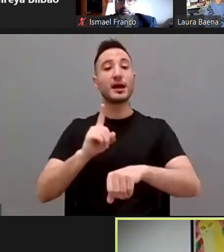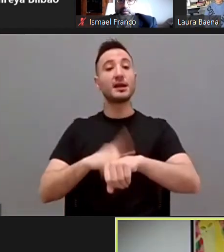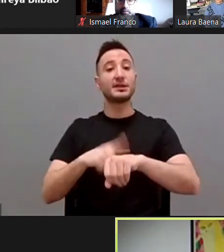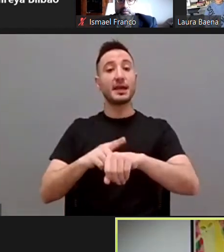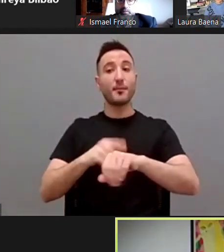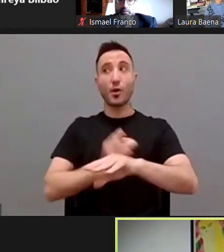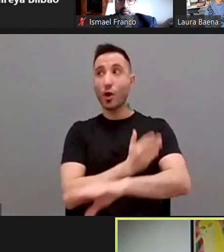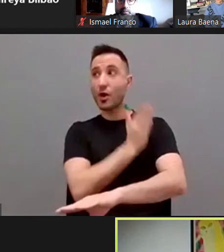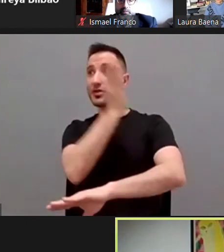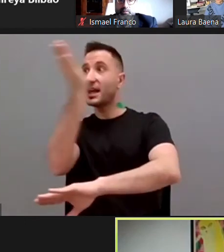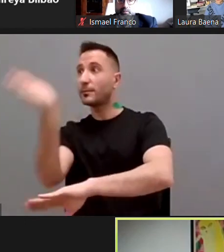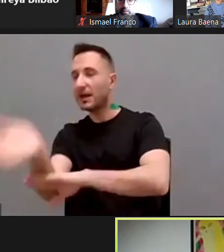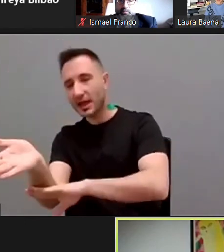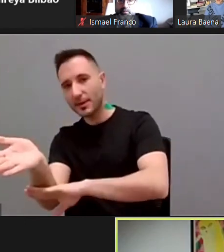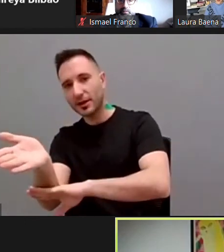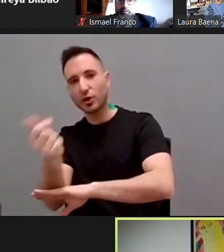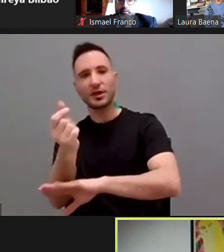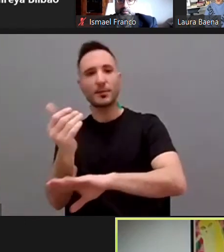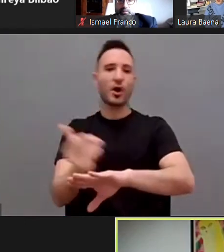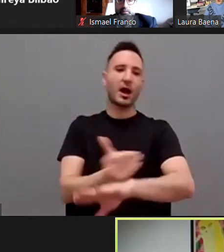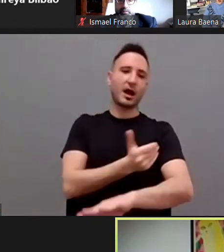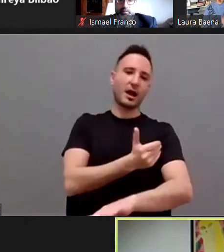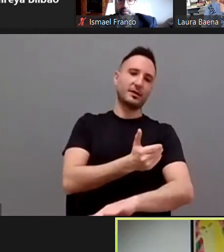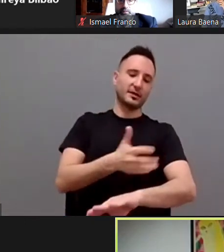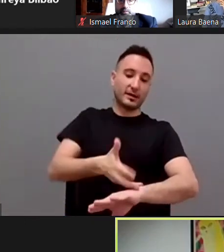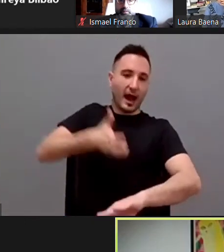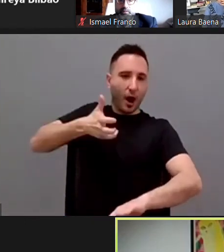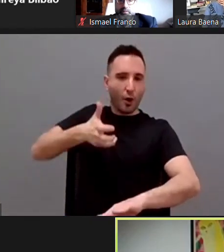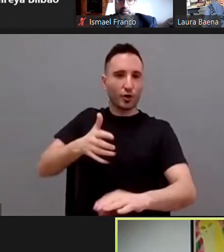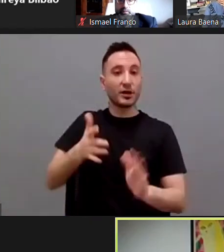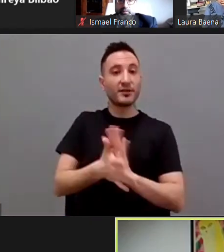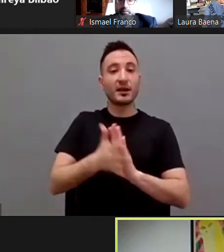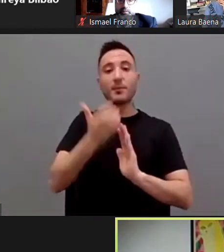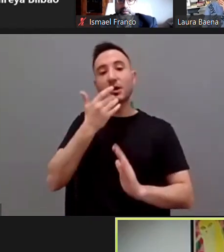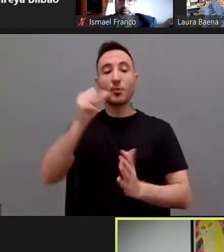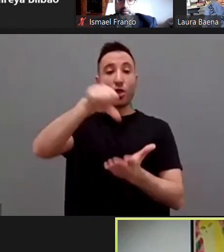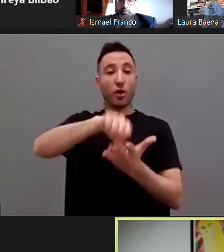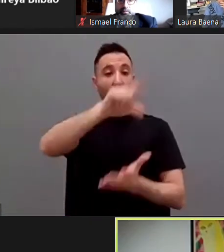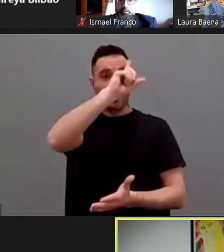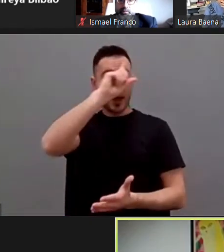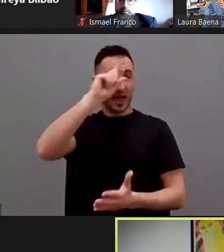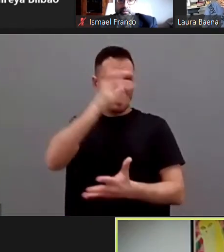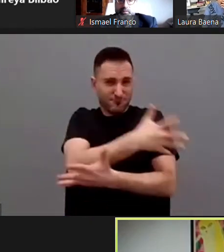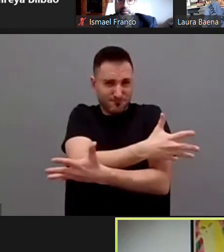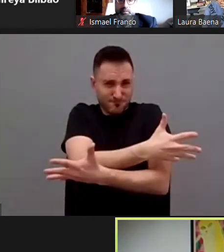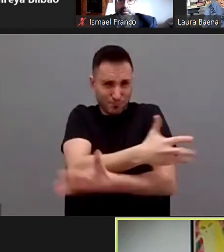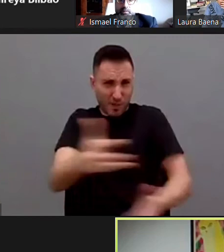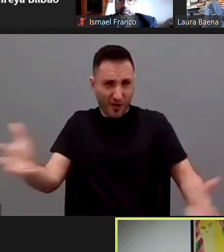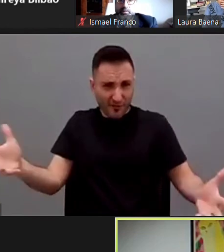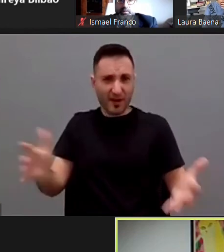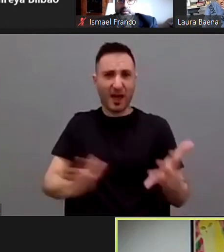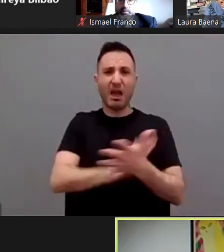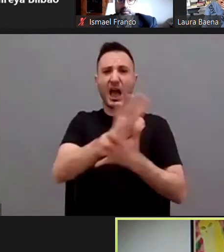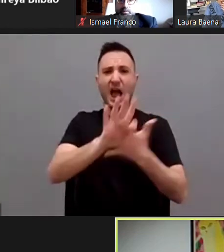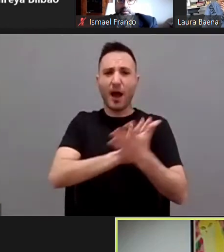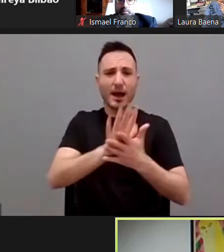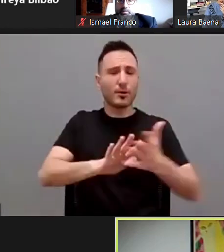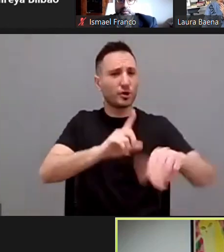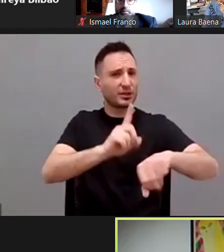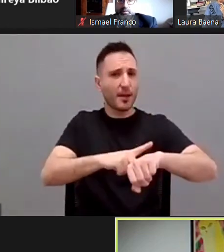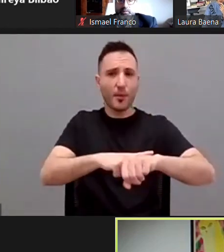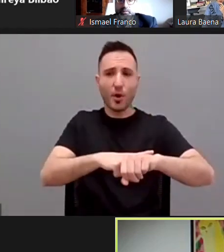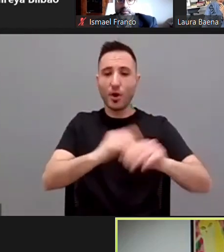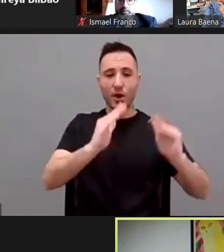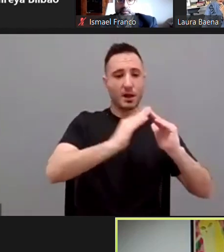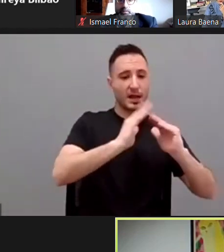en grandes ciudades como pueda ser Madrid, Barcelona u otras ciudades, pues hay gente que, o sea, como mínimo, pues estamos hablando de 30, 40, 50 minutos